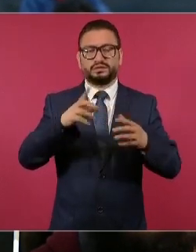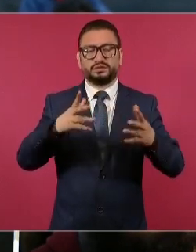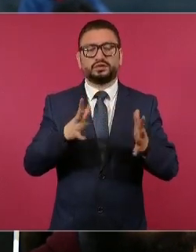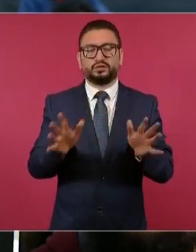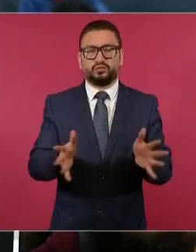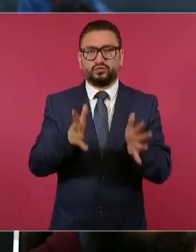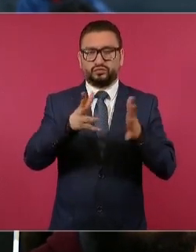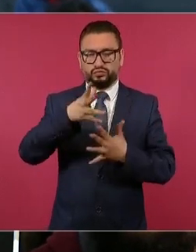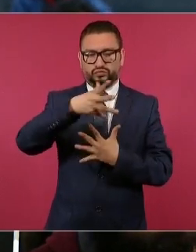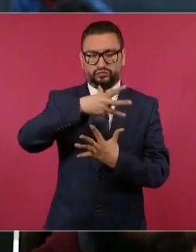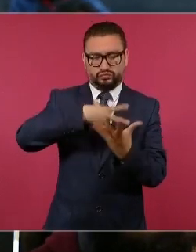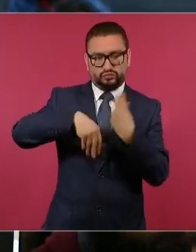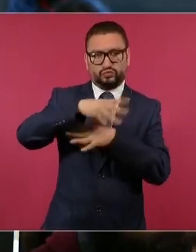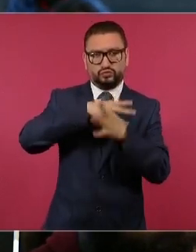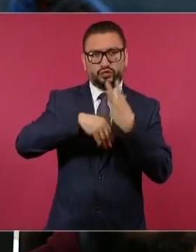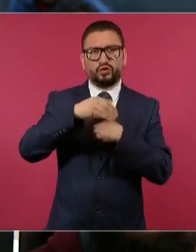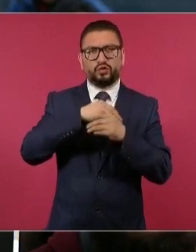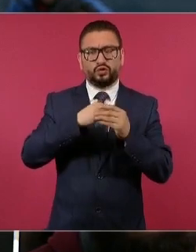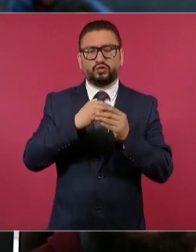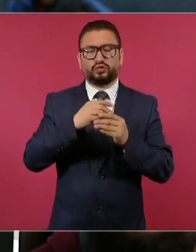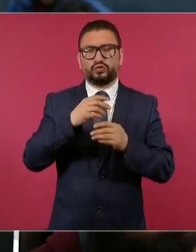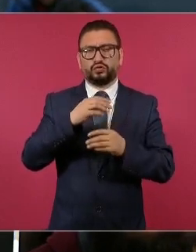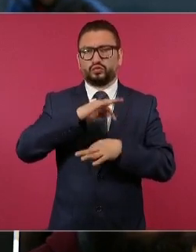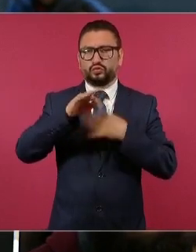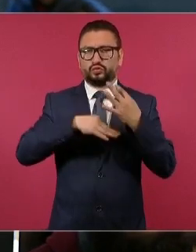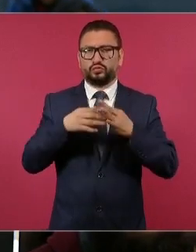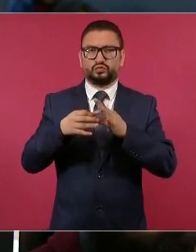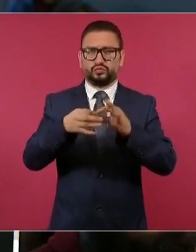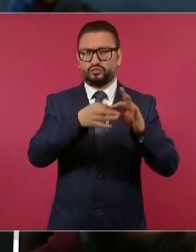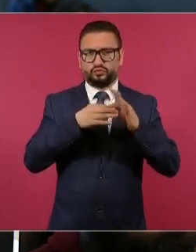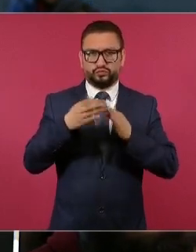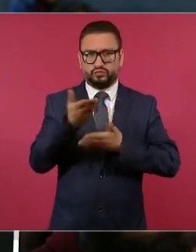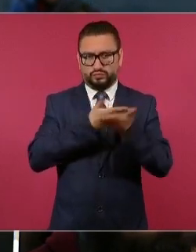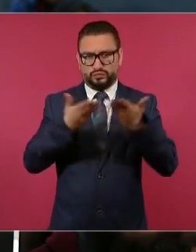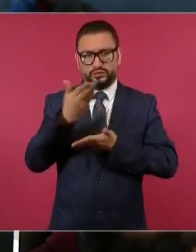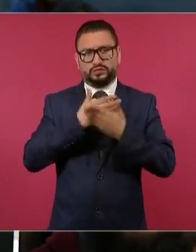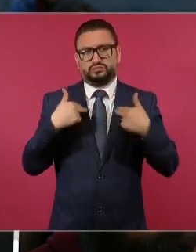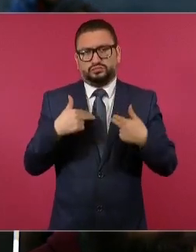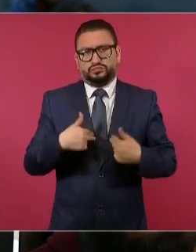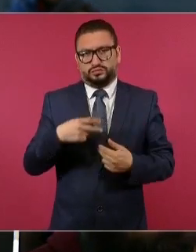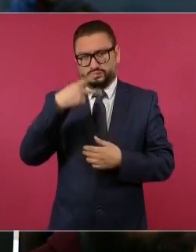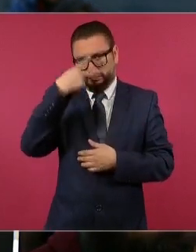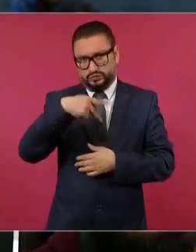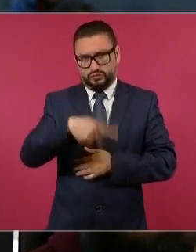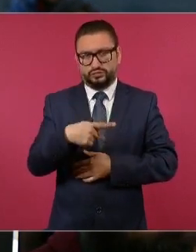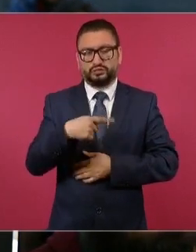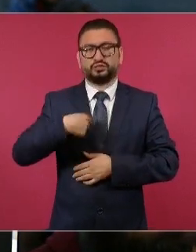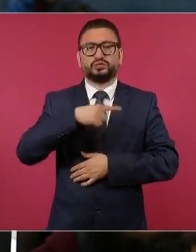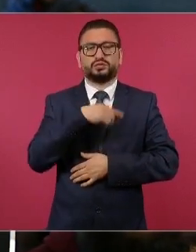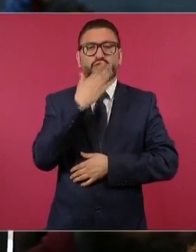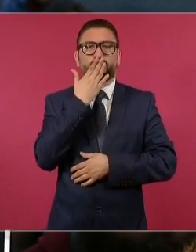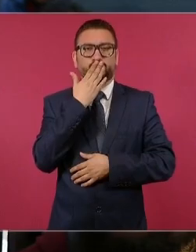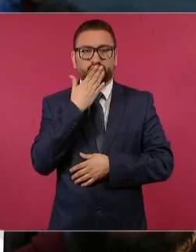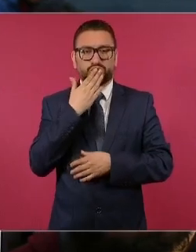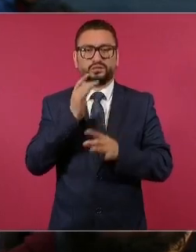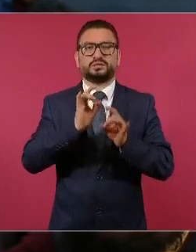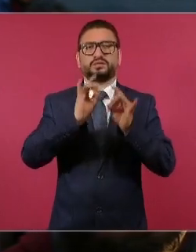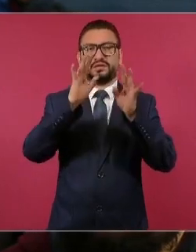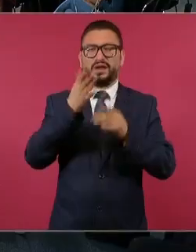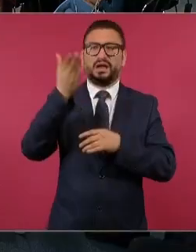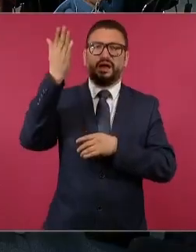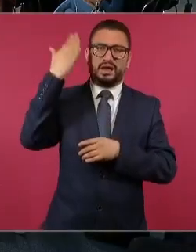que creo que embona mucho con la visión del humanismo mexicano. Señor presidente, a nosotros en Sonora nos cayó como plaga el